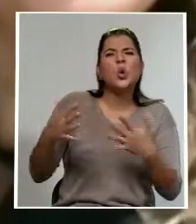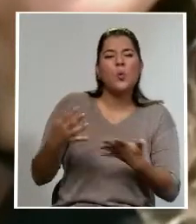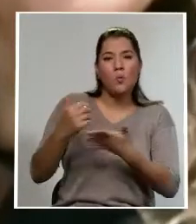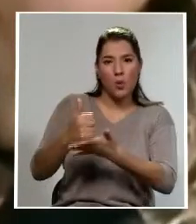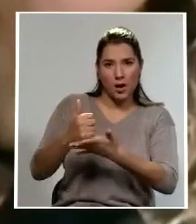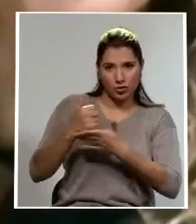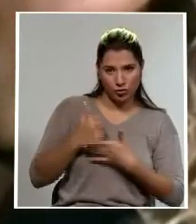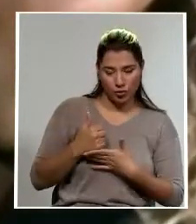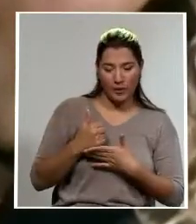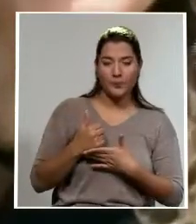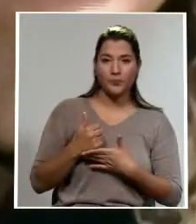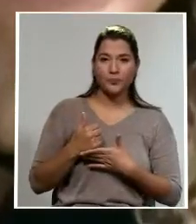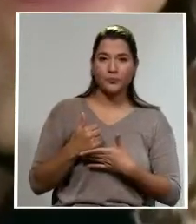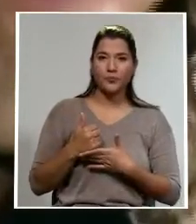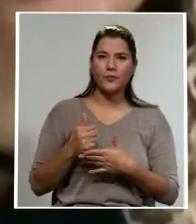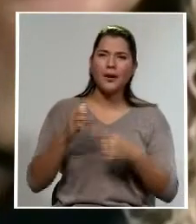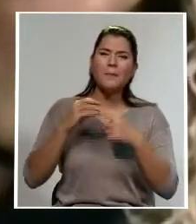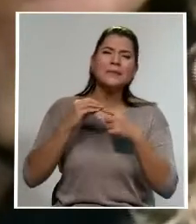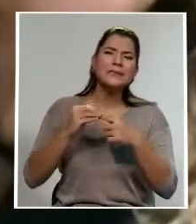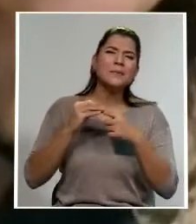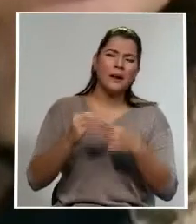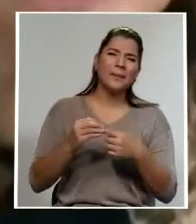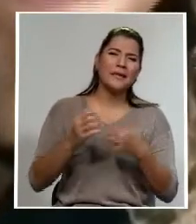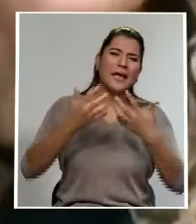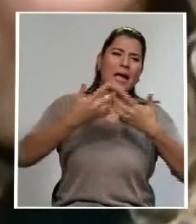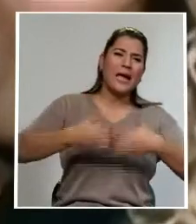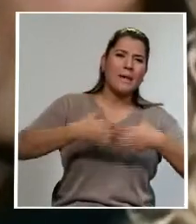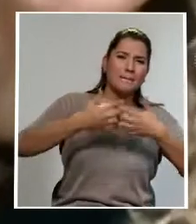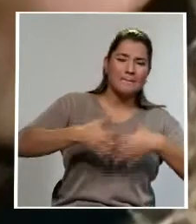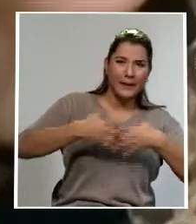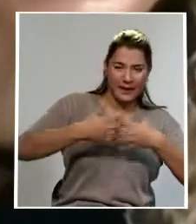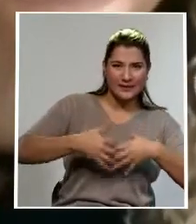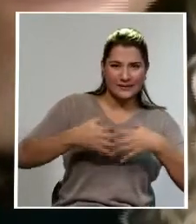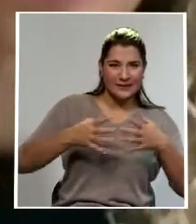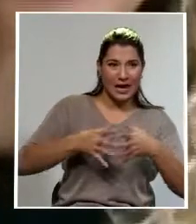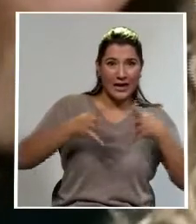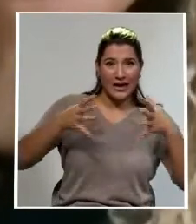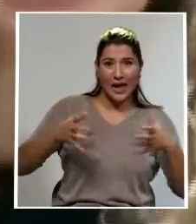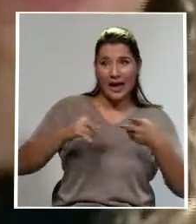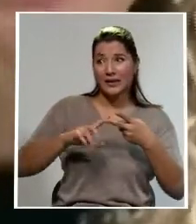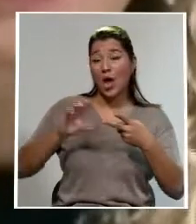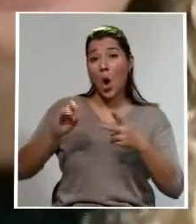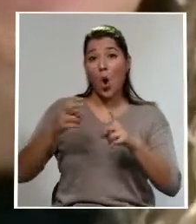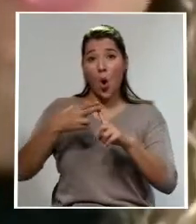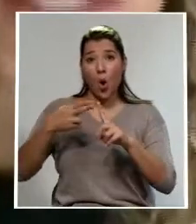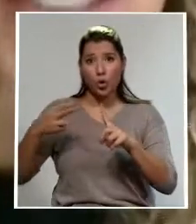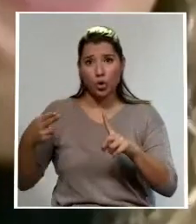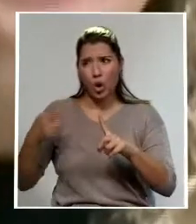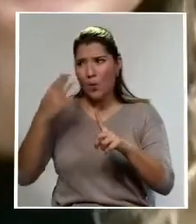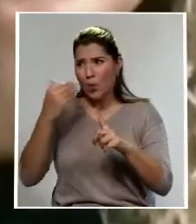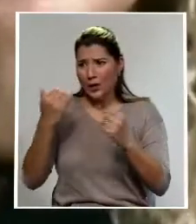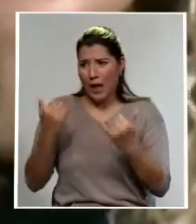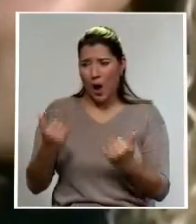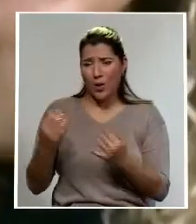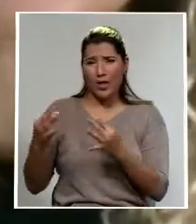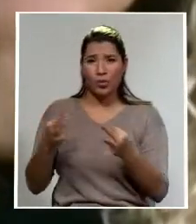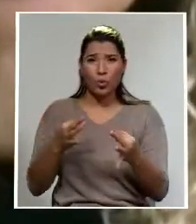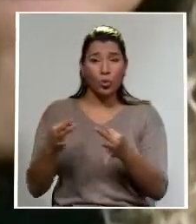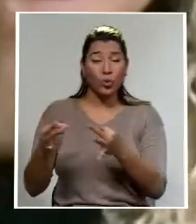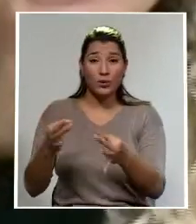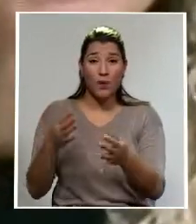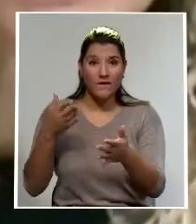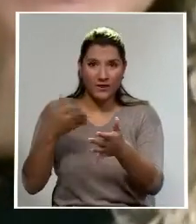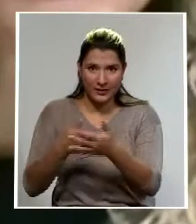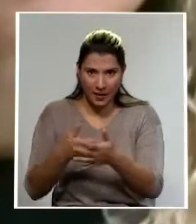sector empresarial, un sector industrial, a la parte hotelera, hoy que el turismo está de rodillas, ¿verdad? Luego